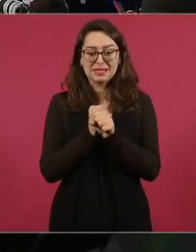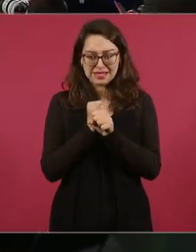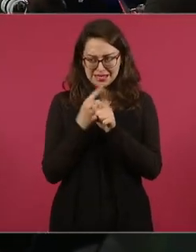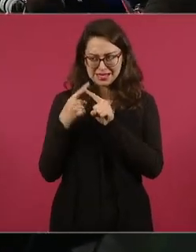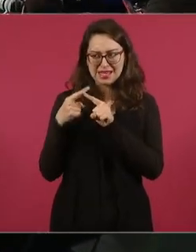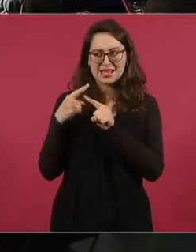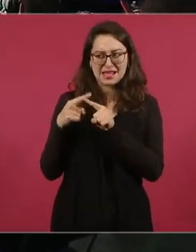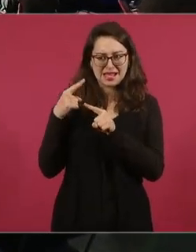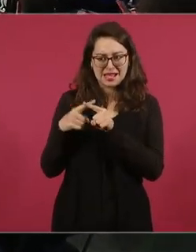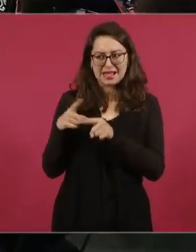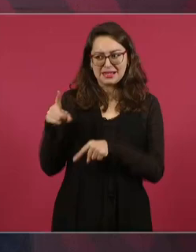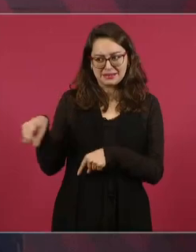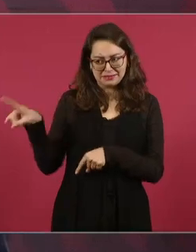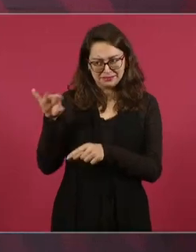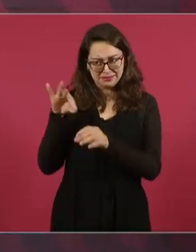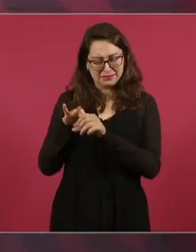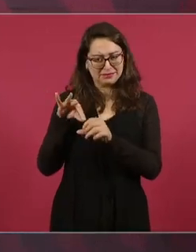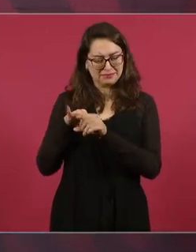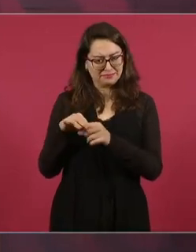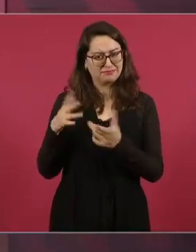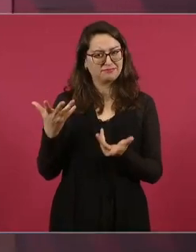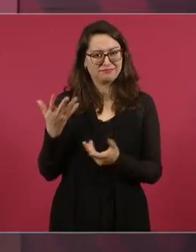Unos traidores suelos.